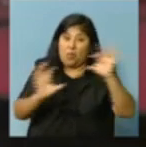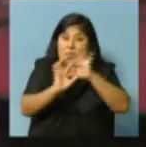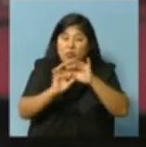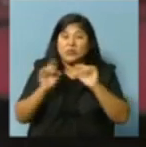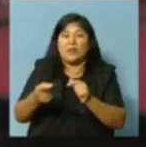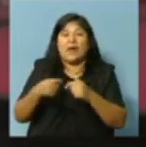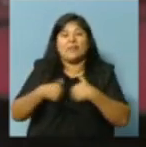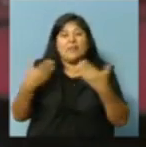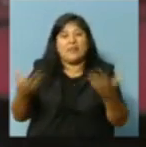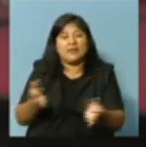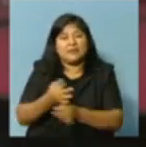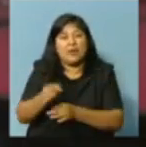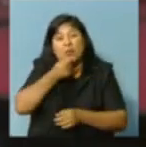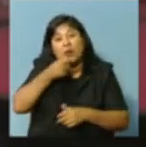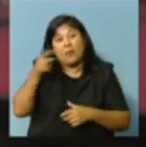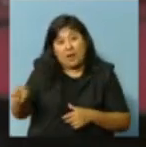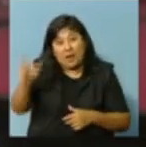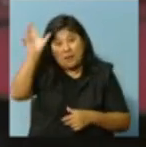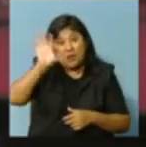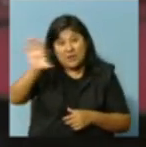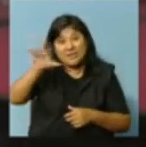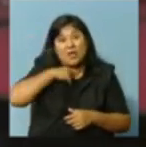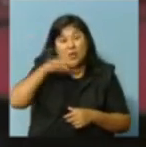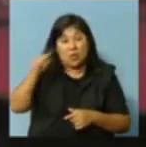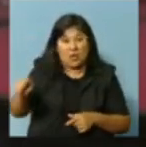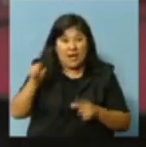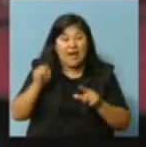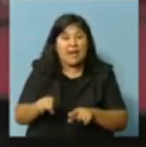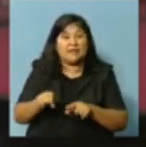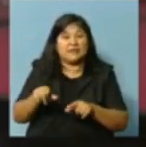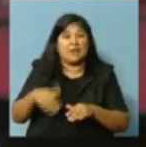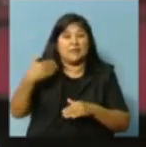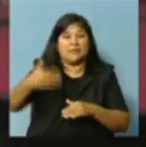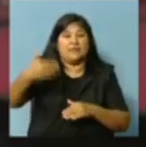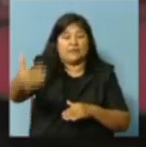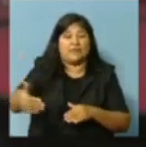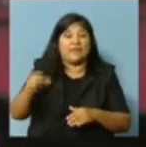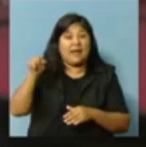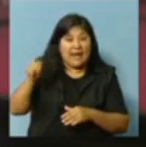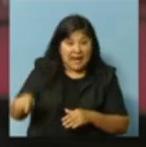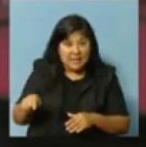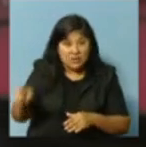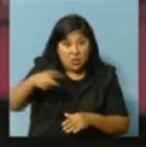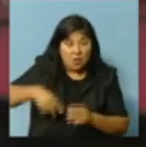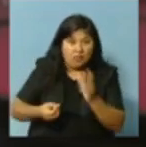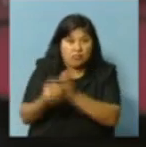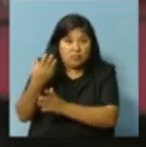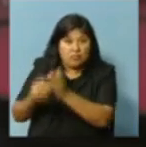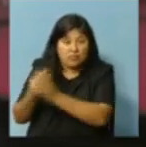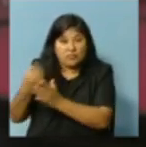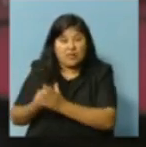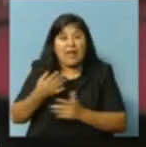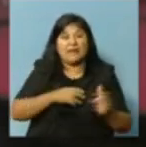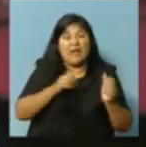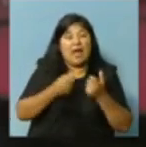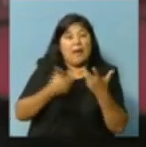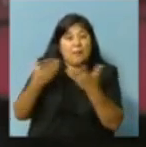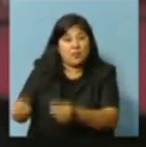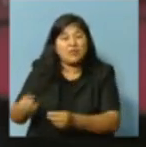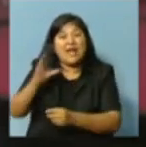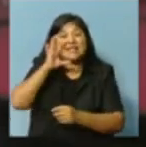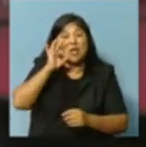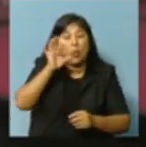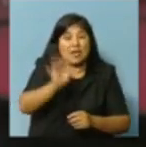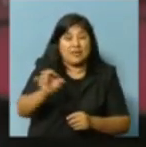en el caso de jujuy también es un programa que comienza en 50 escuelas y la idea es seguir ampliándolo